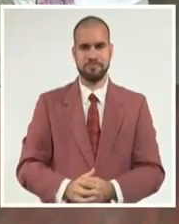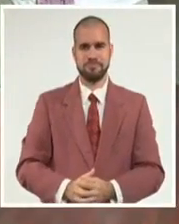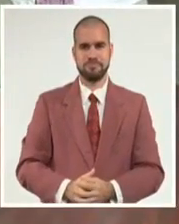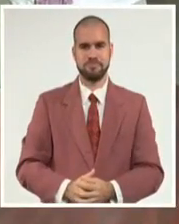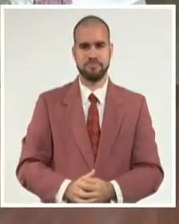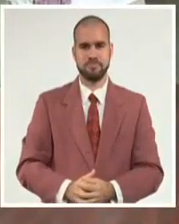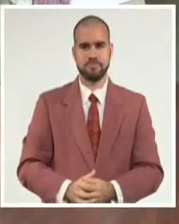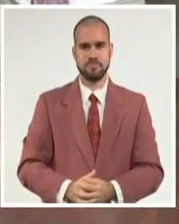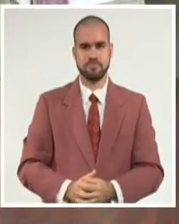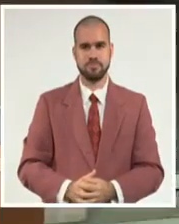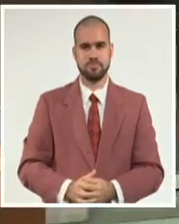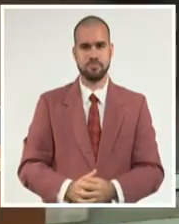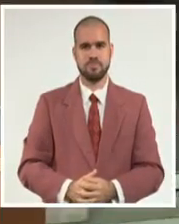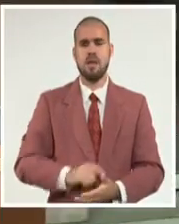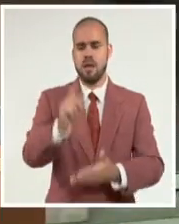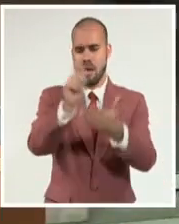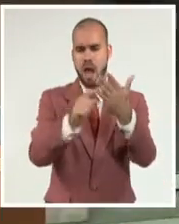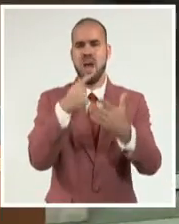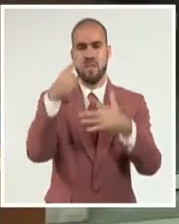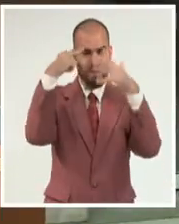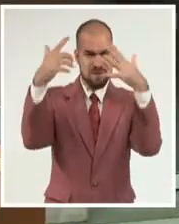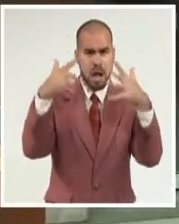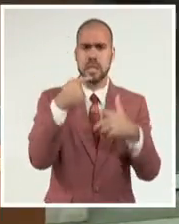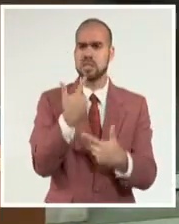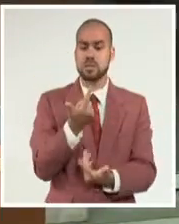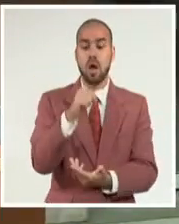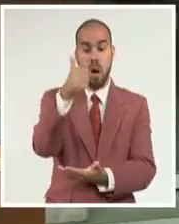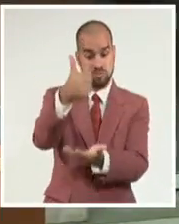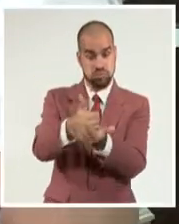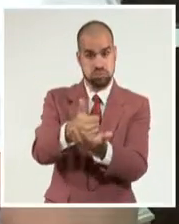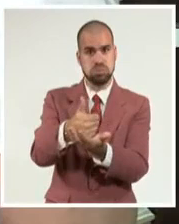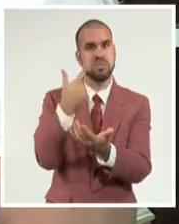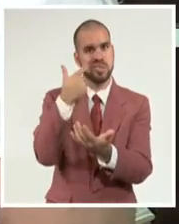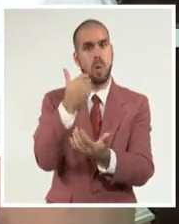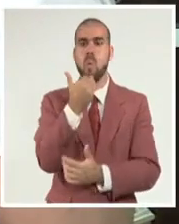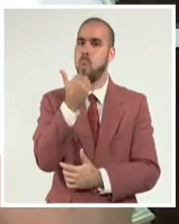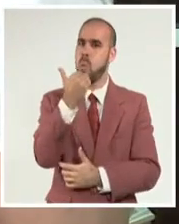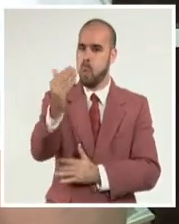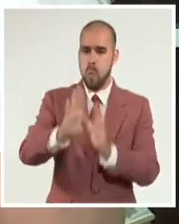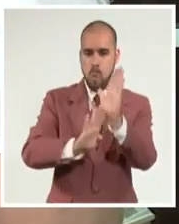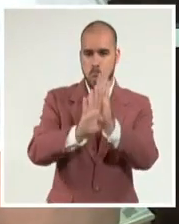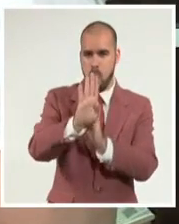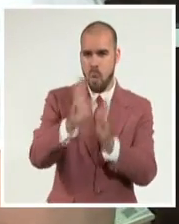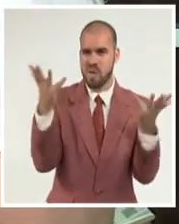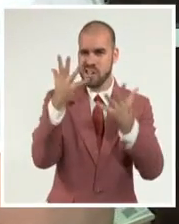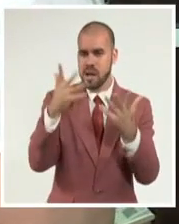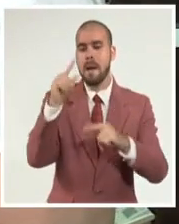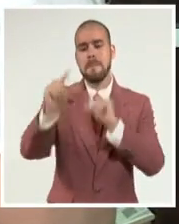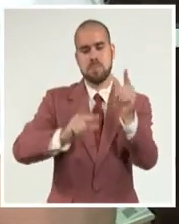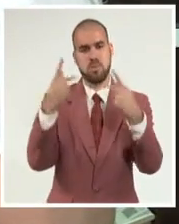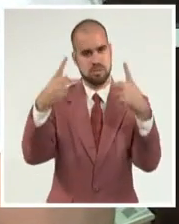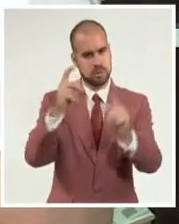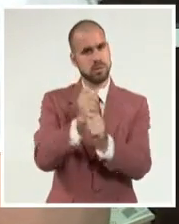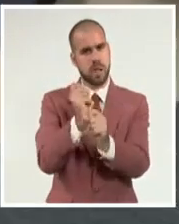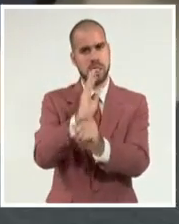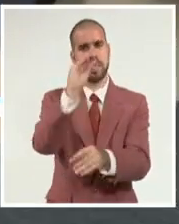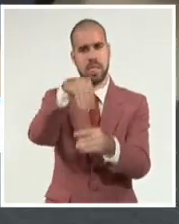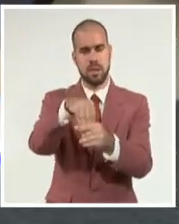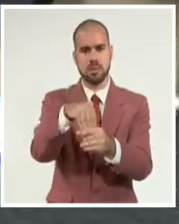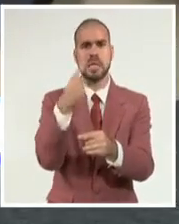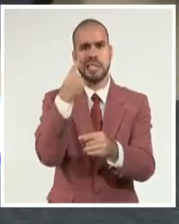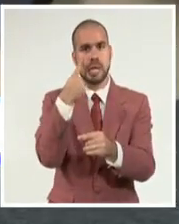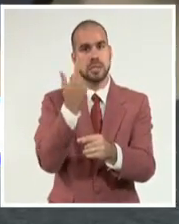En la misiva se resalta que esa institución es cada día más útil a los profesionales del sector y que responde a